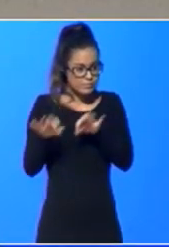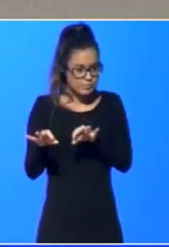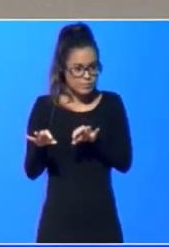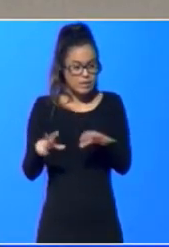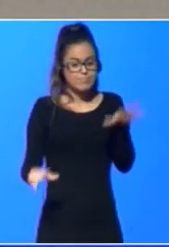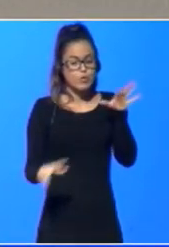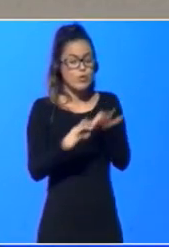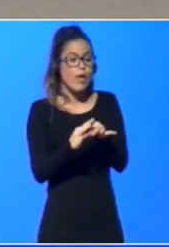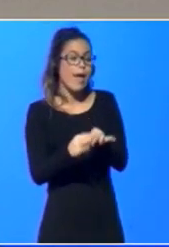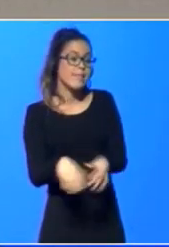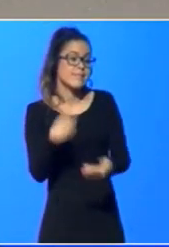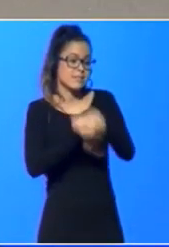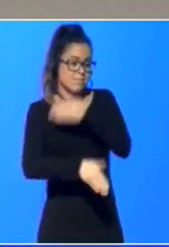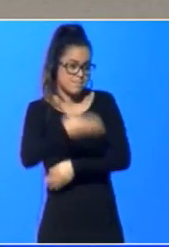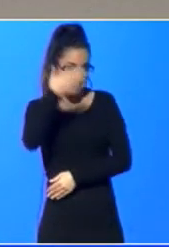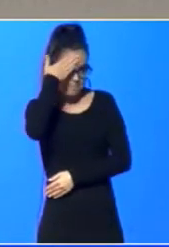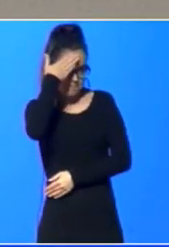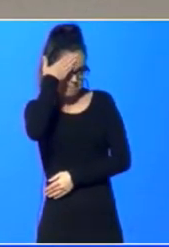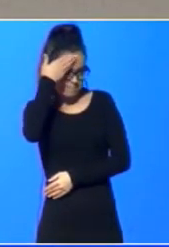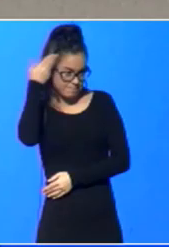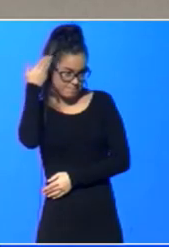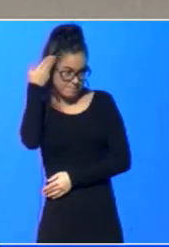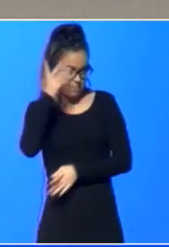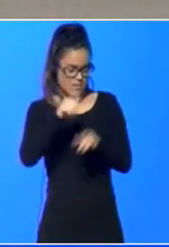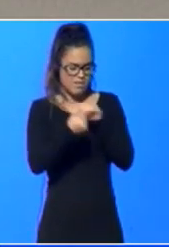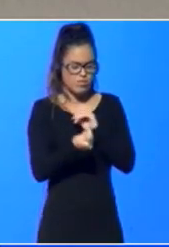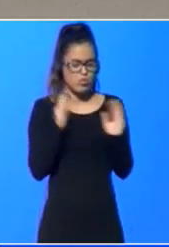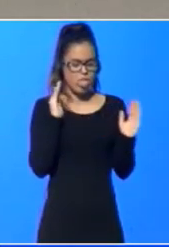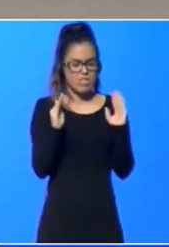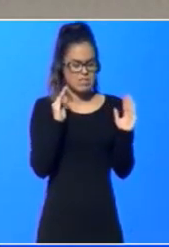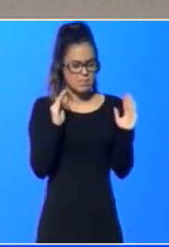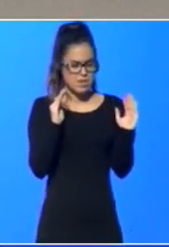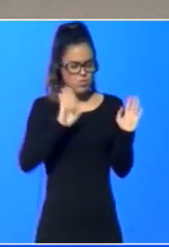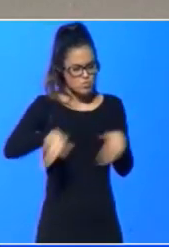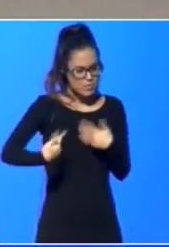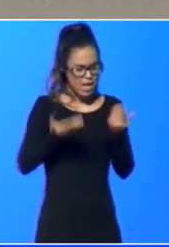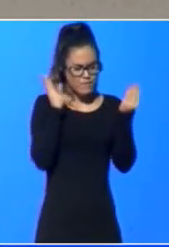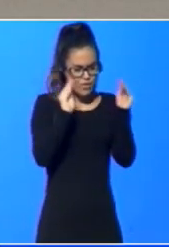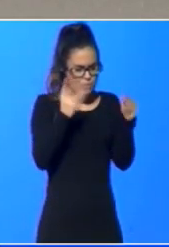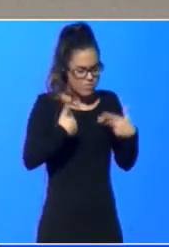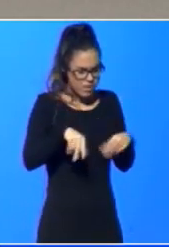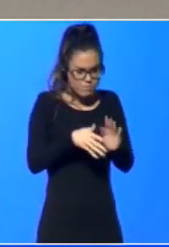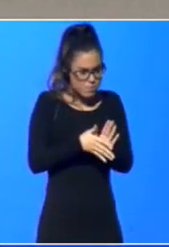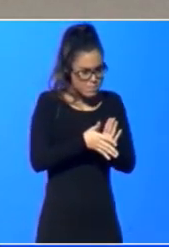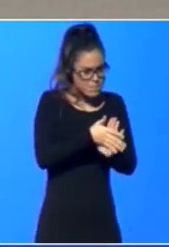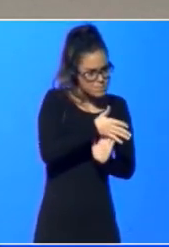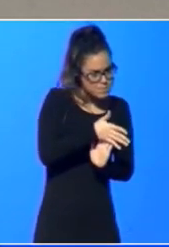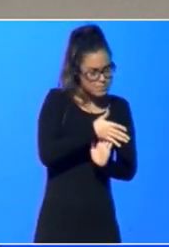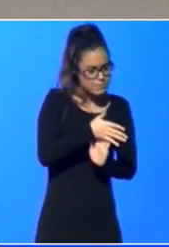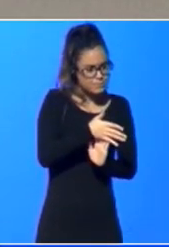intelectual, pues un poco afrontan esa última etapa de su formación. Es enseñanza